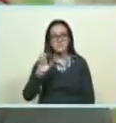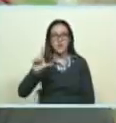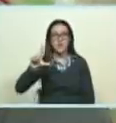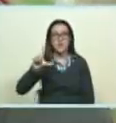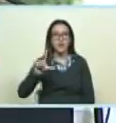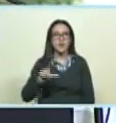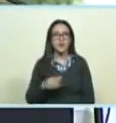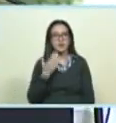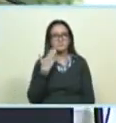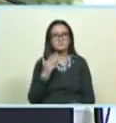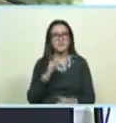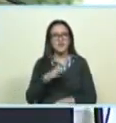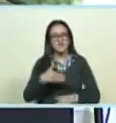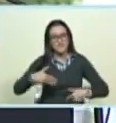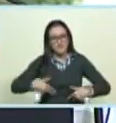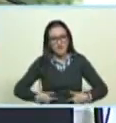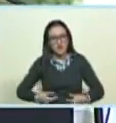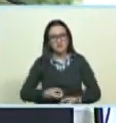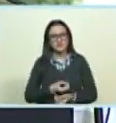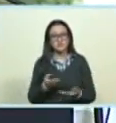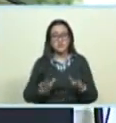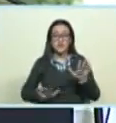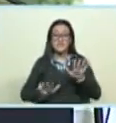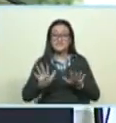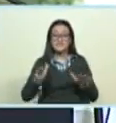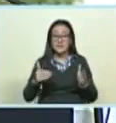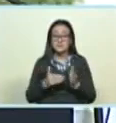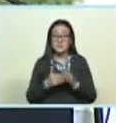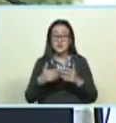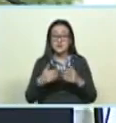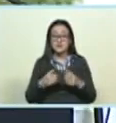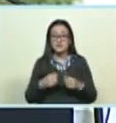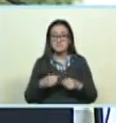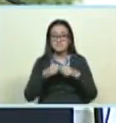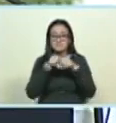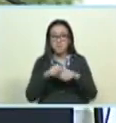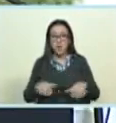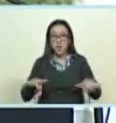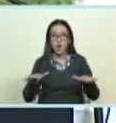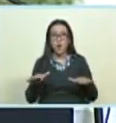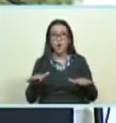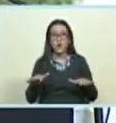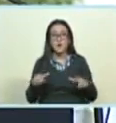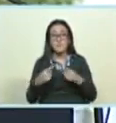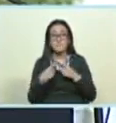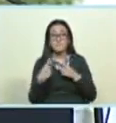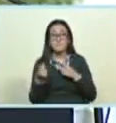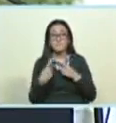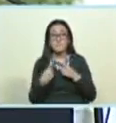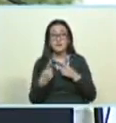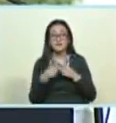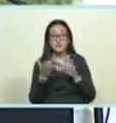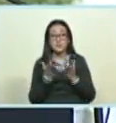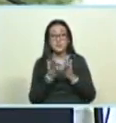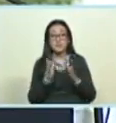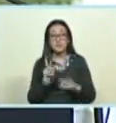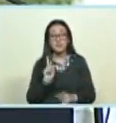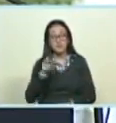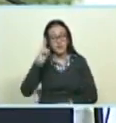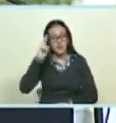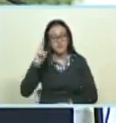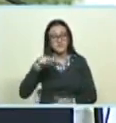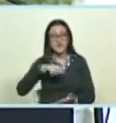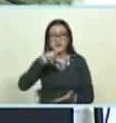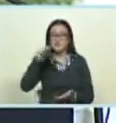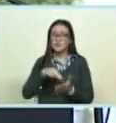hacer mayor esfuerzo para garantizar que estos 15.000 dispositivos se instalen y que el pasaje estudiantil sea respetado